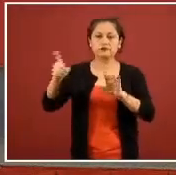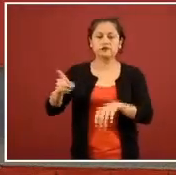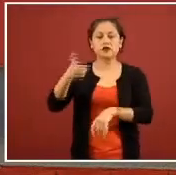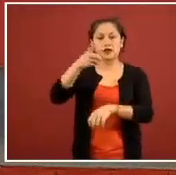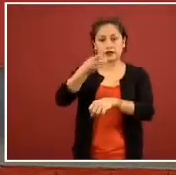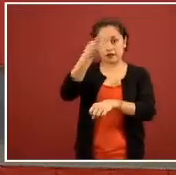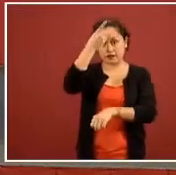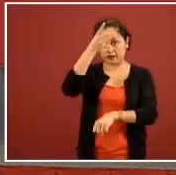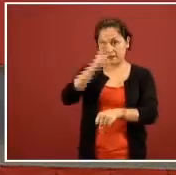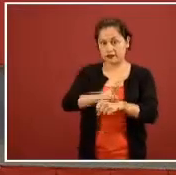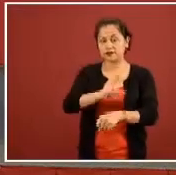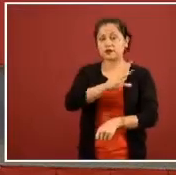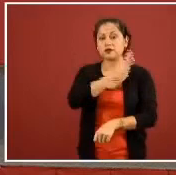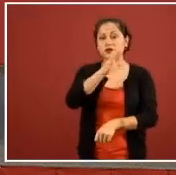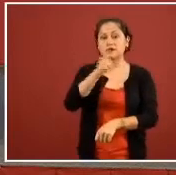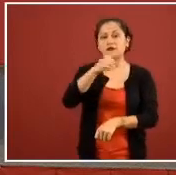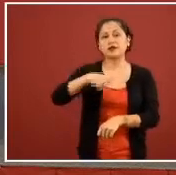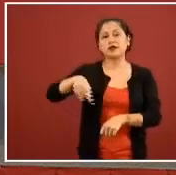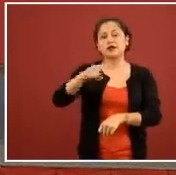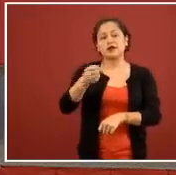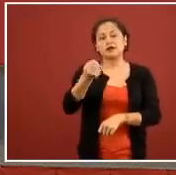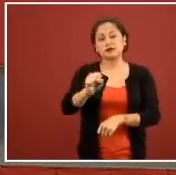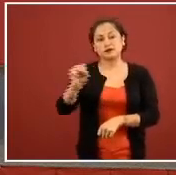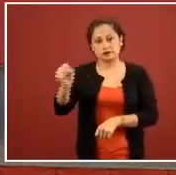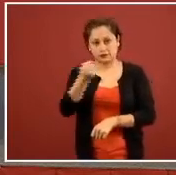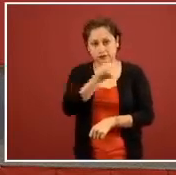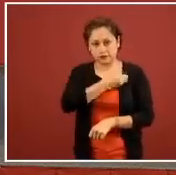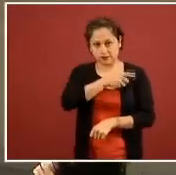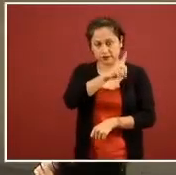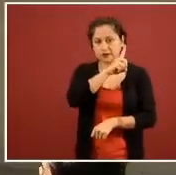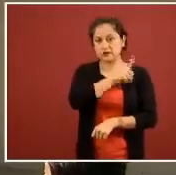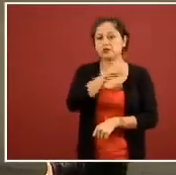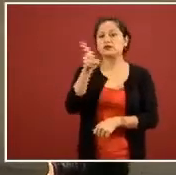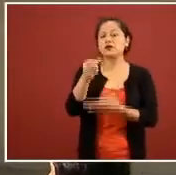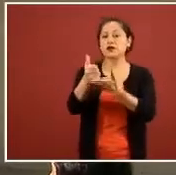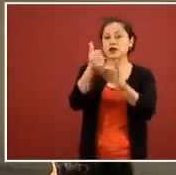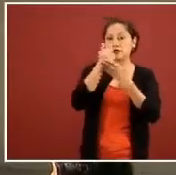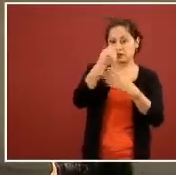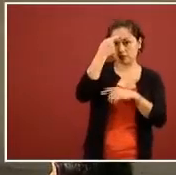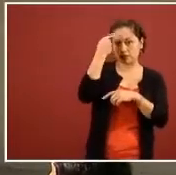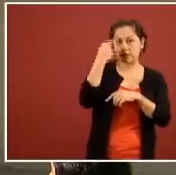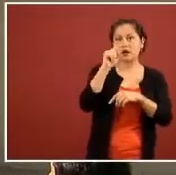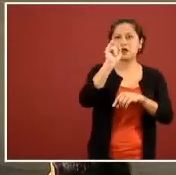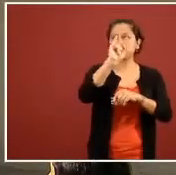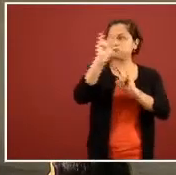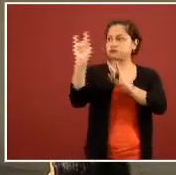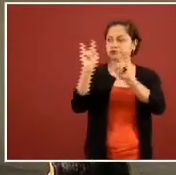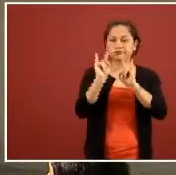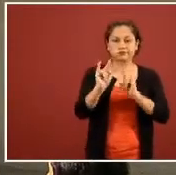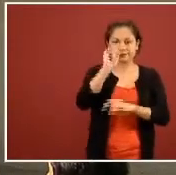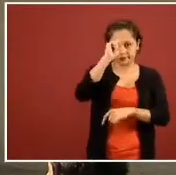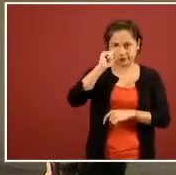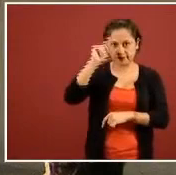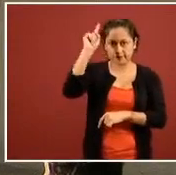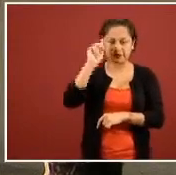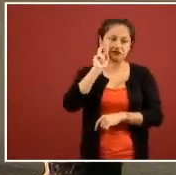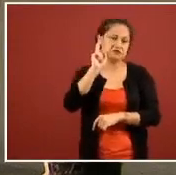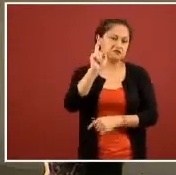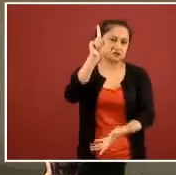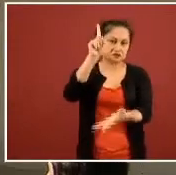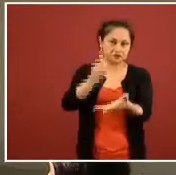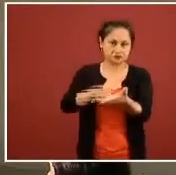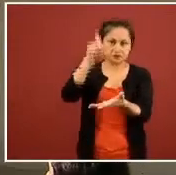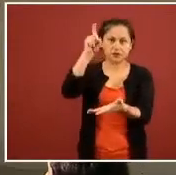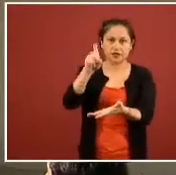de la Secretaría de Salud, que nos ayudó en este trabajo, en la reorganización, para hacer más fácil. ¿Podemos dar clic